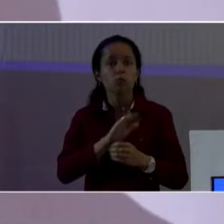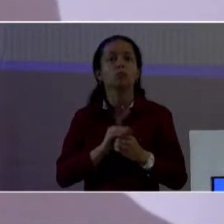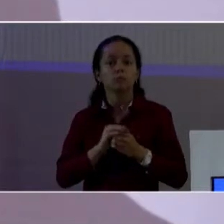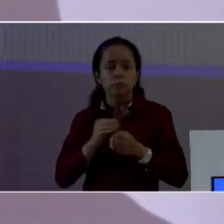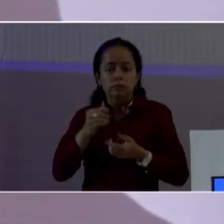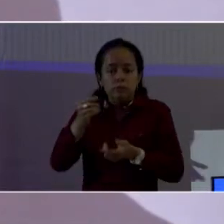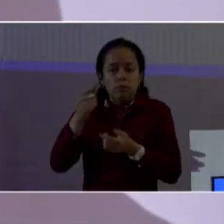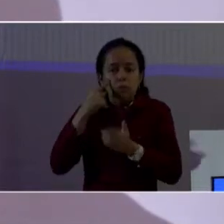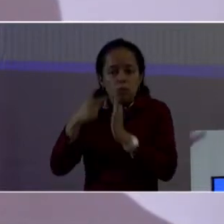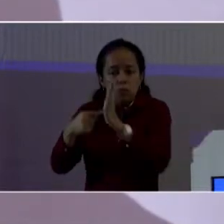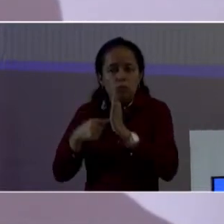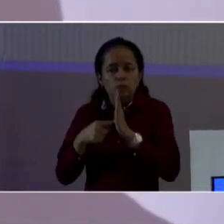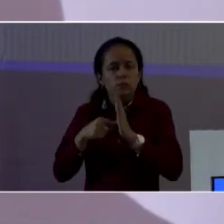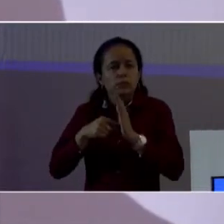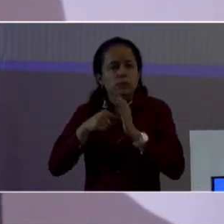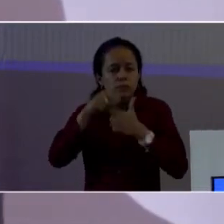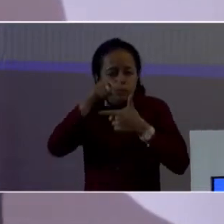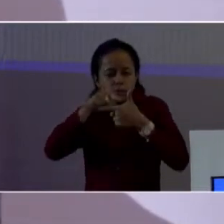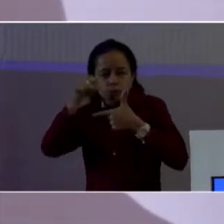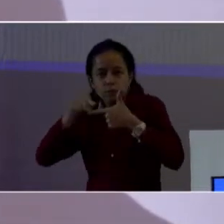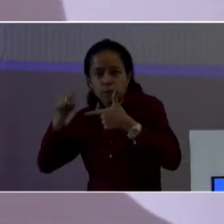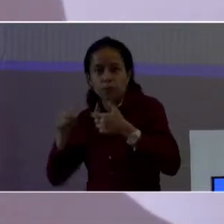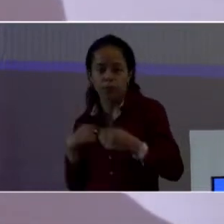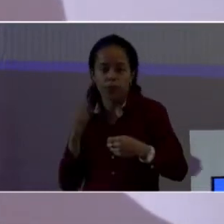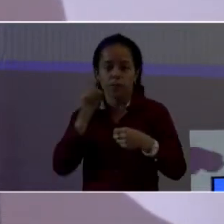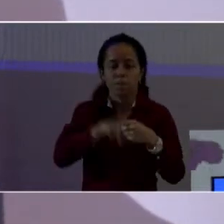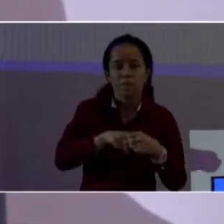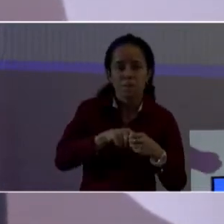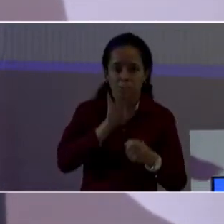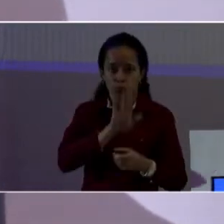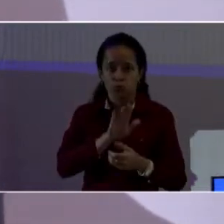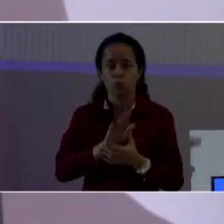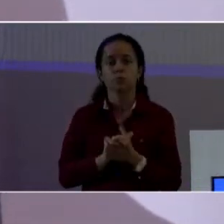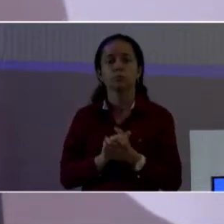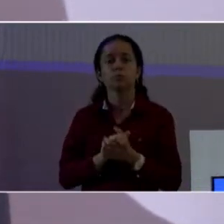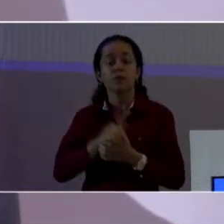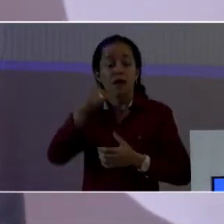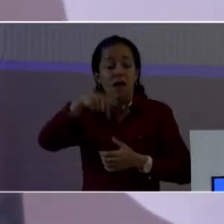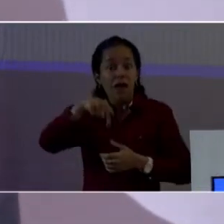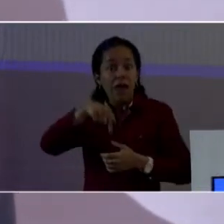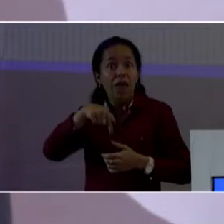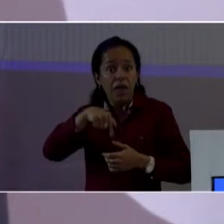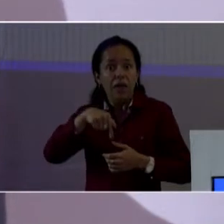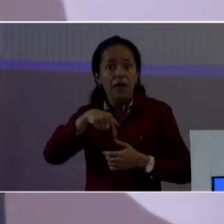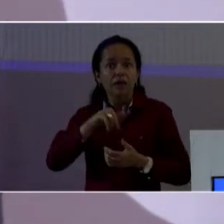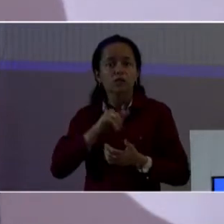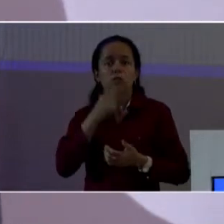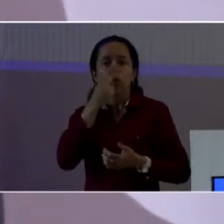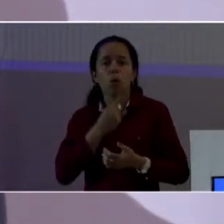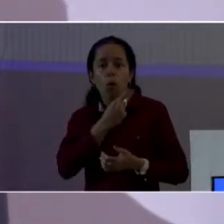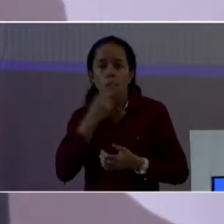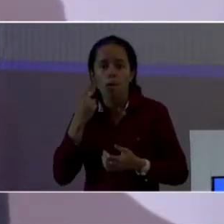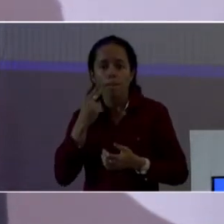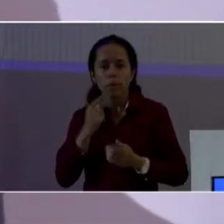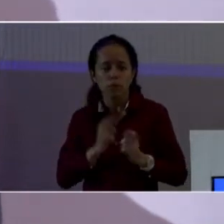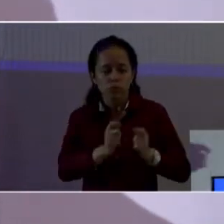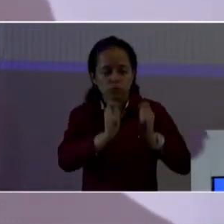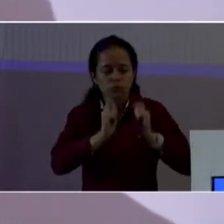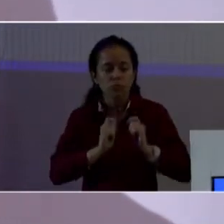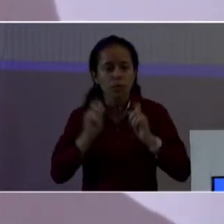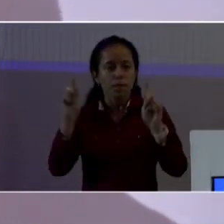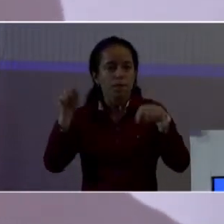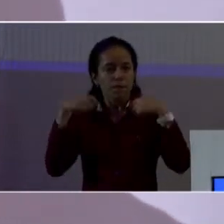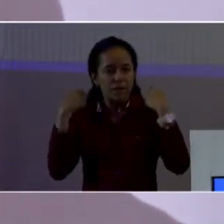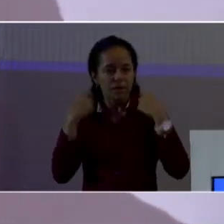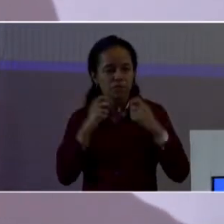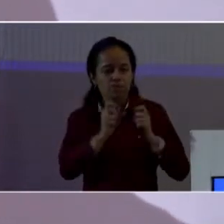debemos cumplir para las entidades adscritas al sector. En este caso, entonces, en compromisos nos asignó una meta